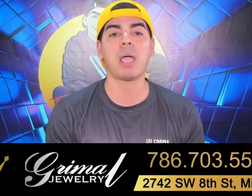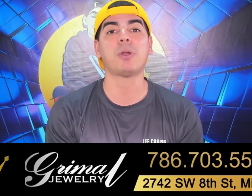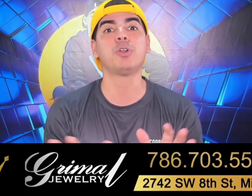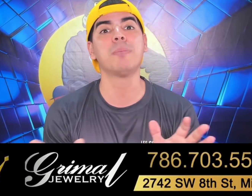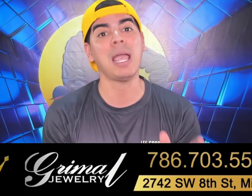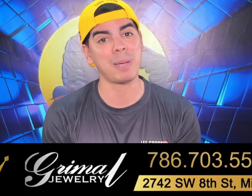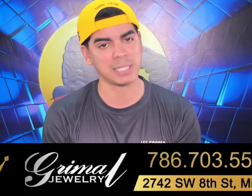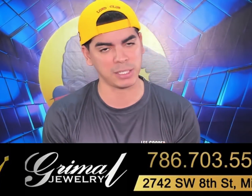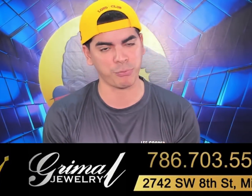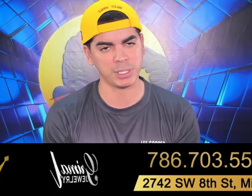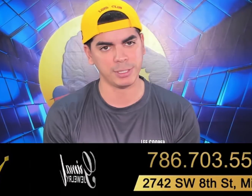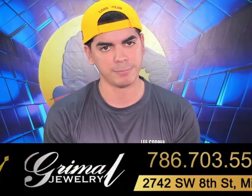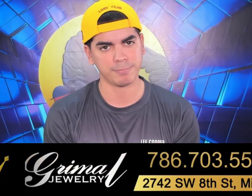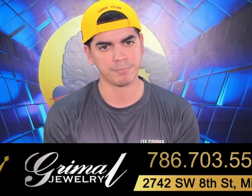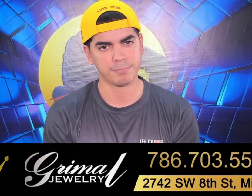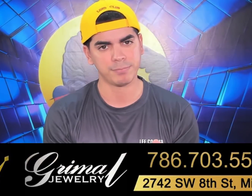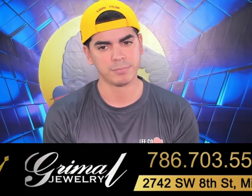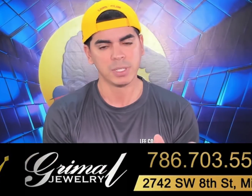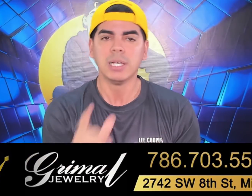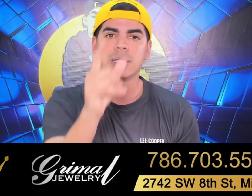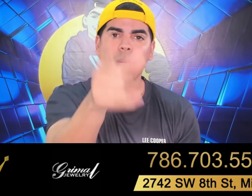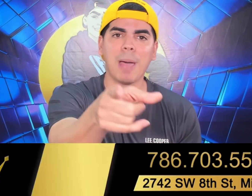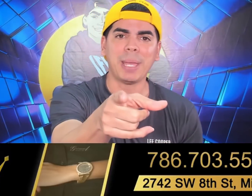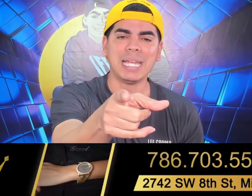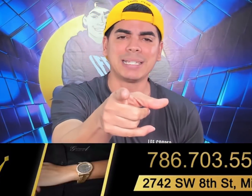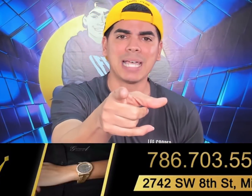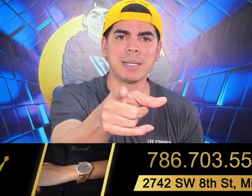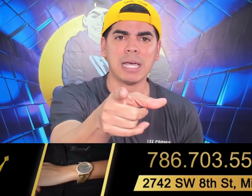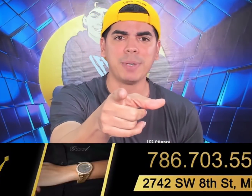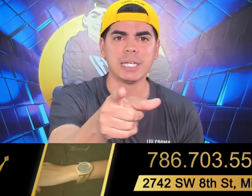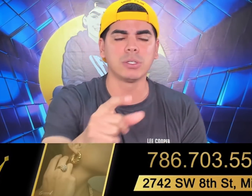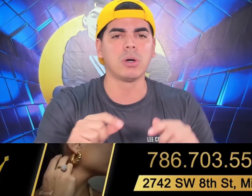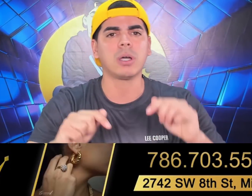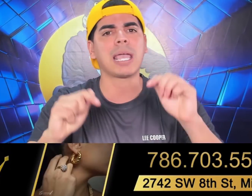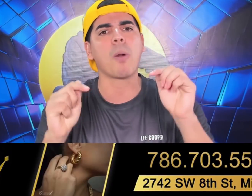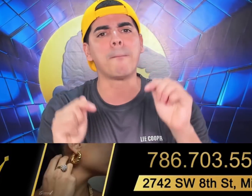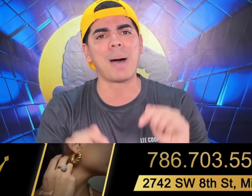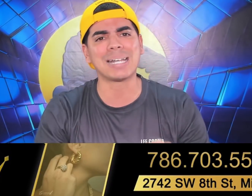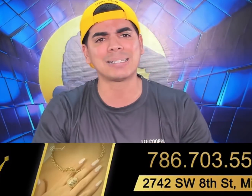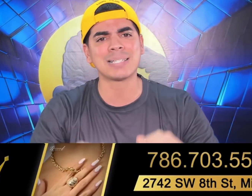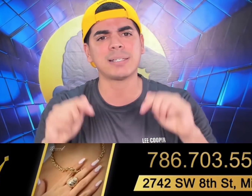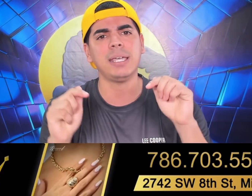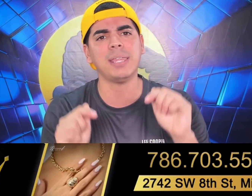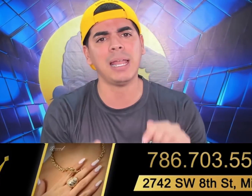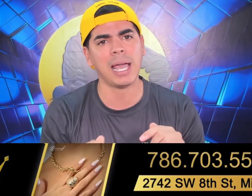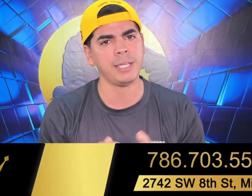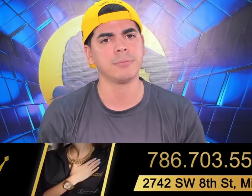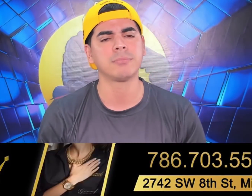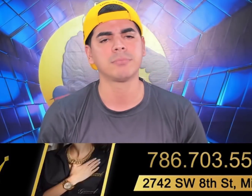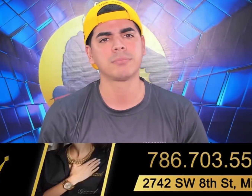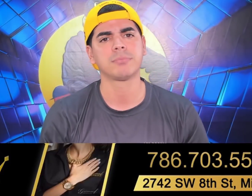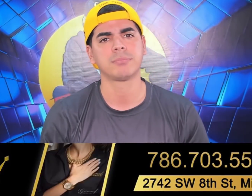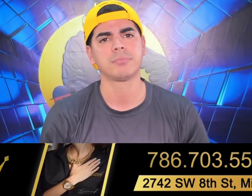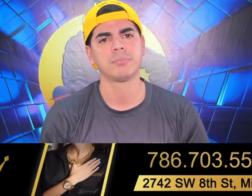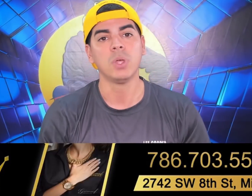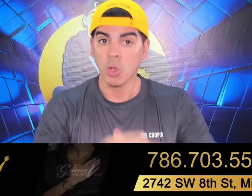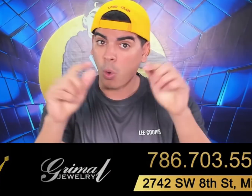Antes de ponerte el audio, te voy a poner una imagen bastante fuerte. Te voy a pedir a ti que me estás viendo que compartas y des like.